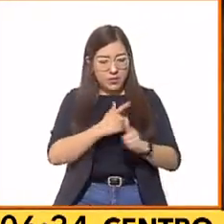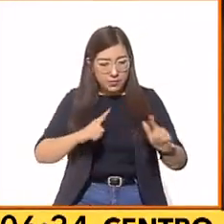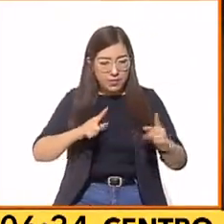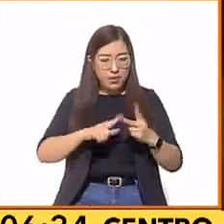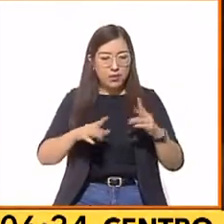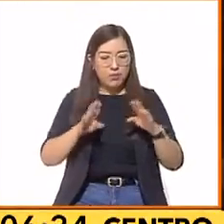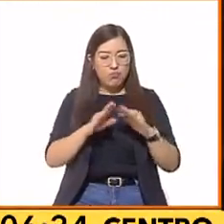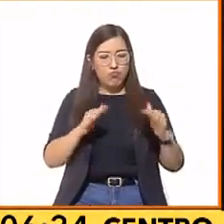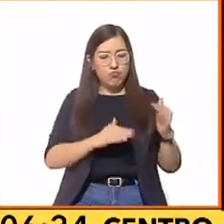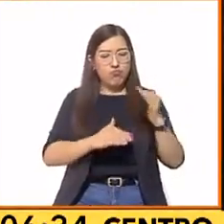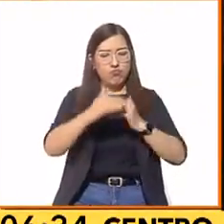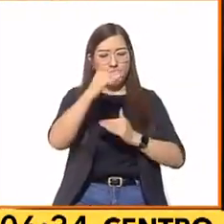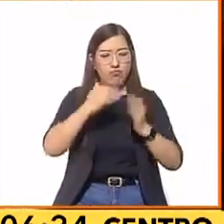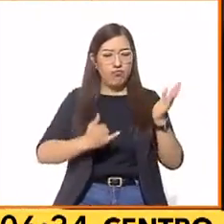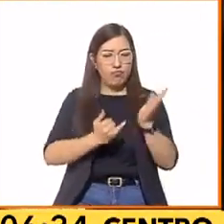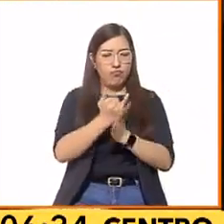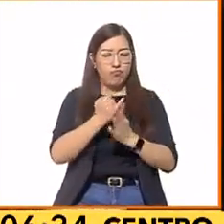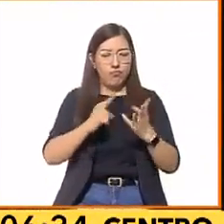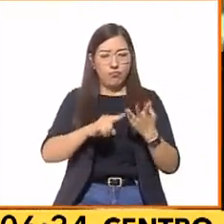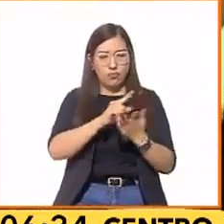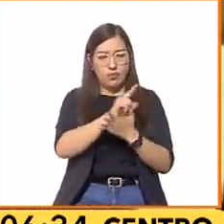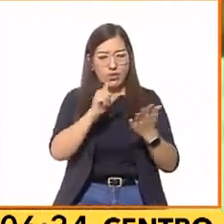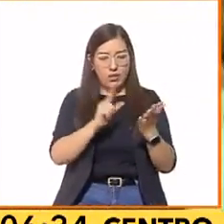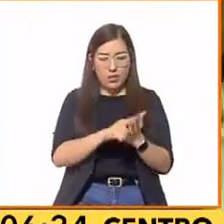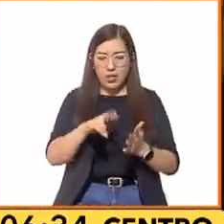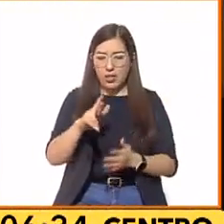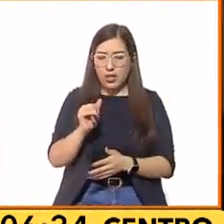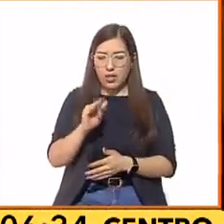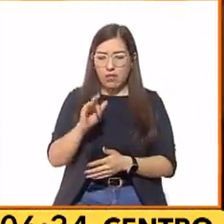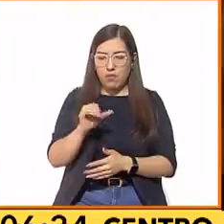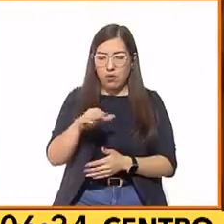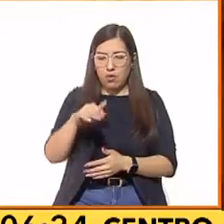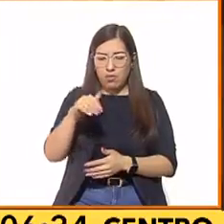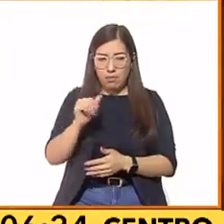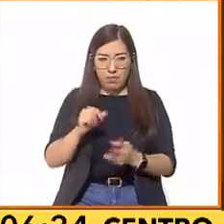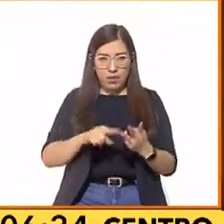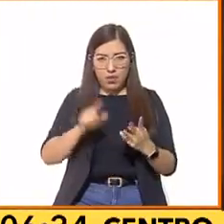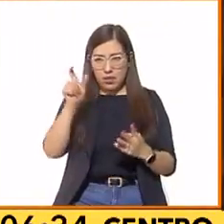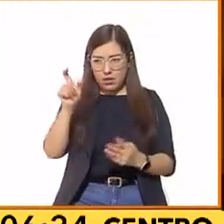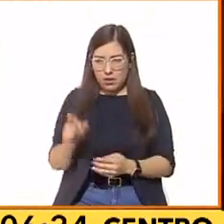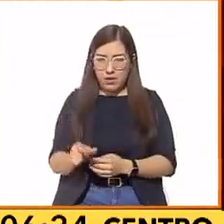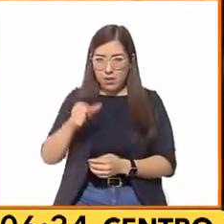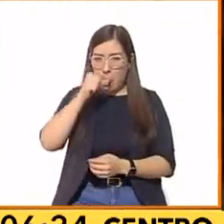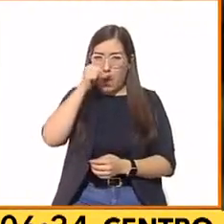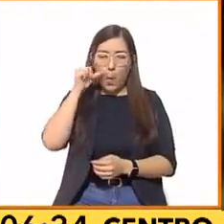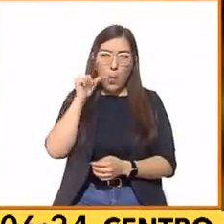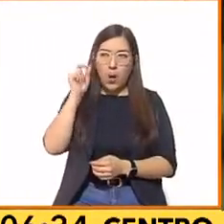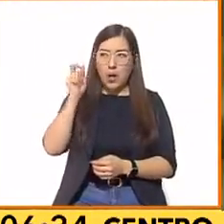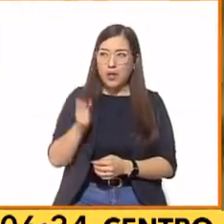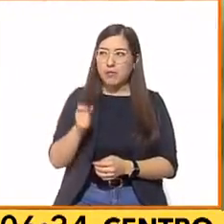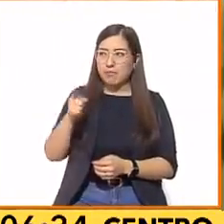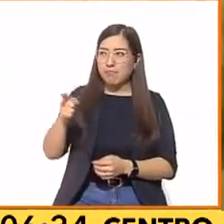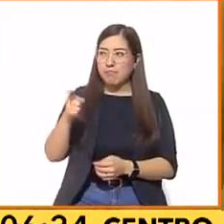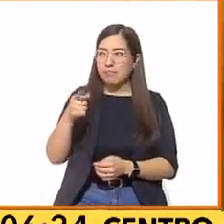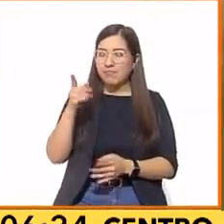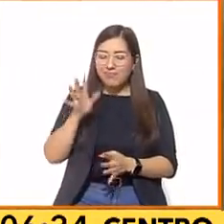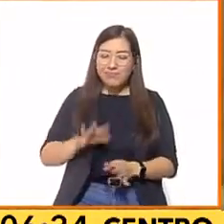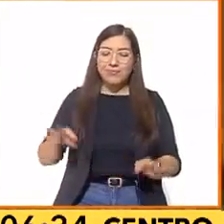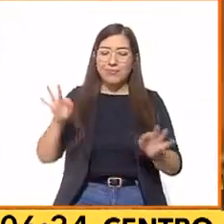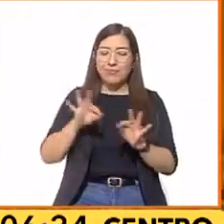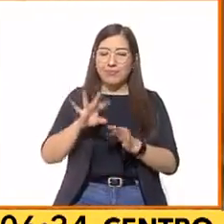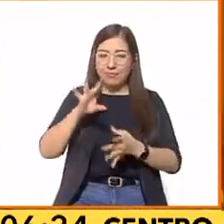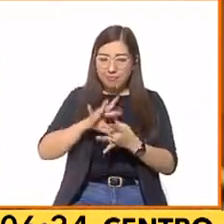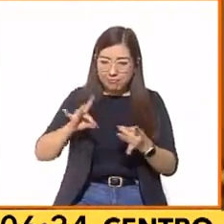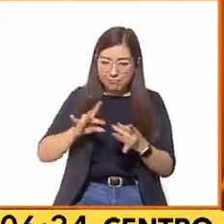soberanía, hablar de las leyes de reforma, hablar de la figura de Juárez, siempre se destaca cuando nos referimos